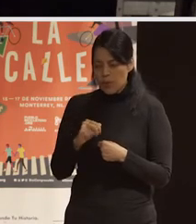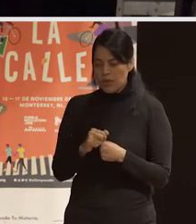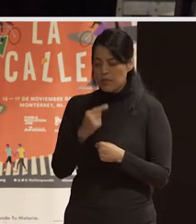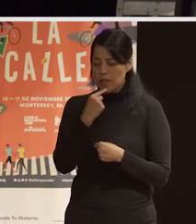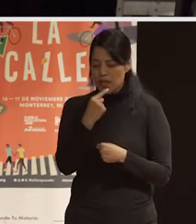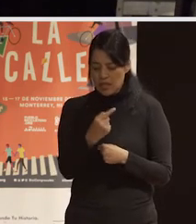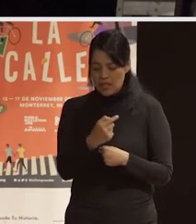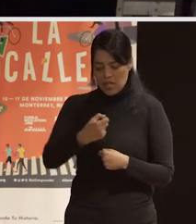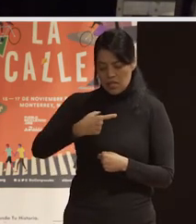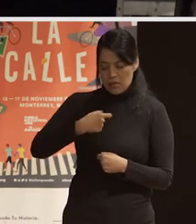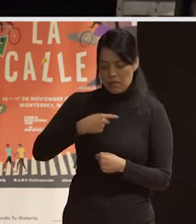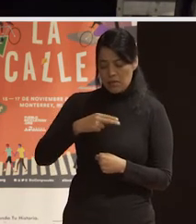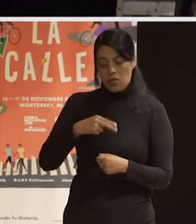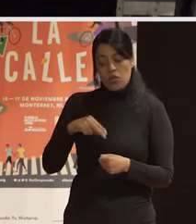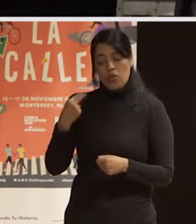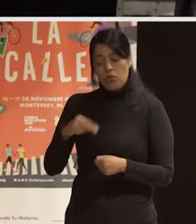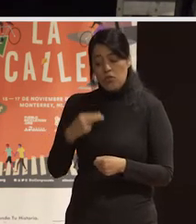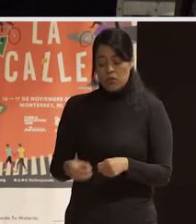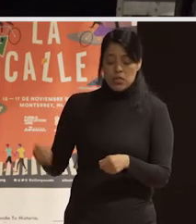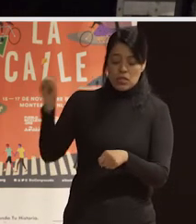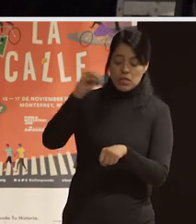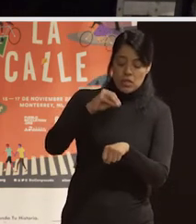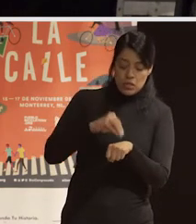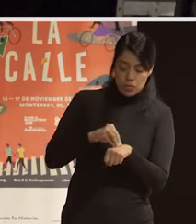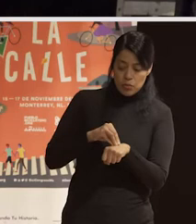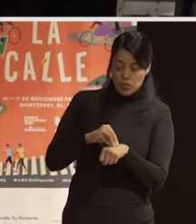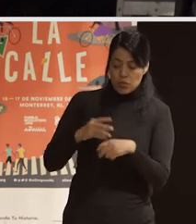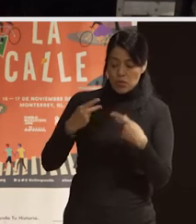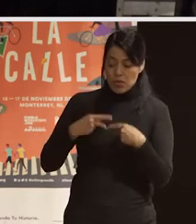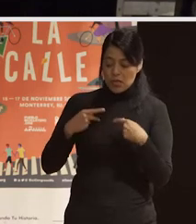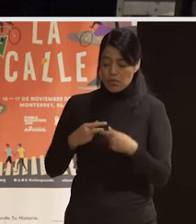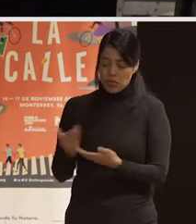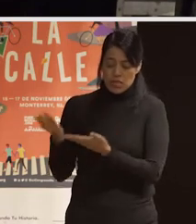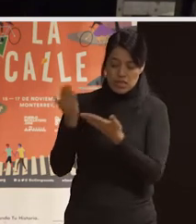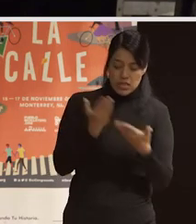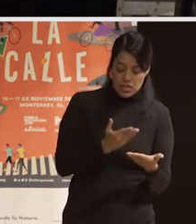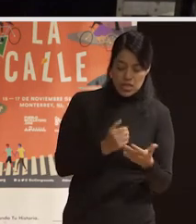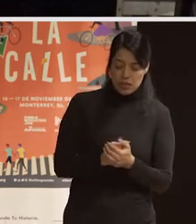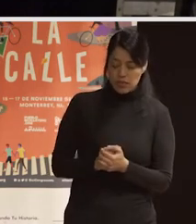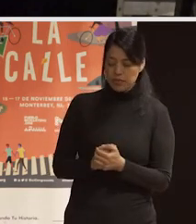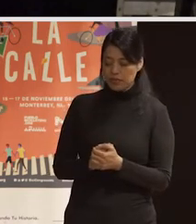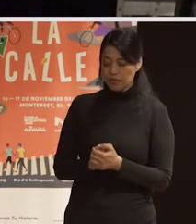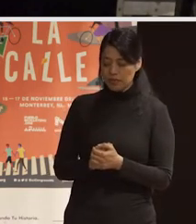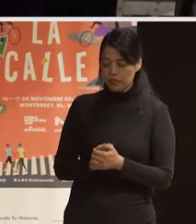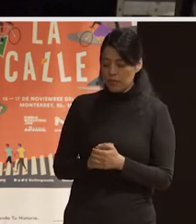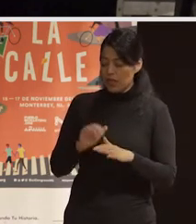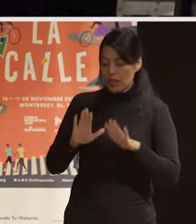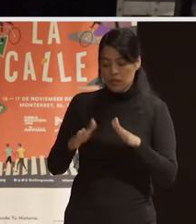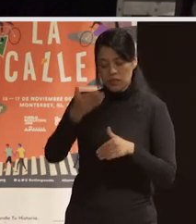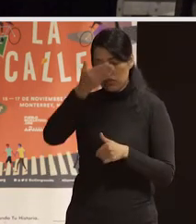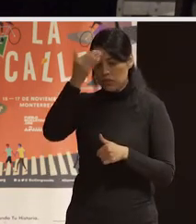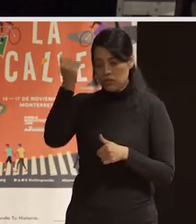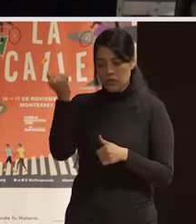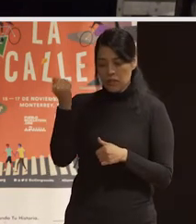referirse a sí mismo sino los nombres impuestos por los colonizadores y sus colaboradores a veces desconocemos los